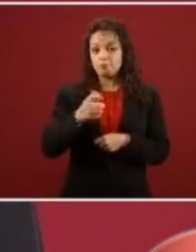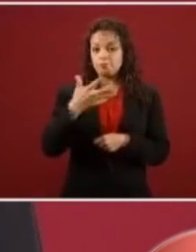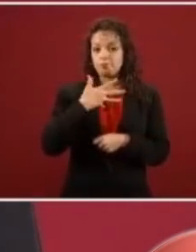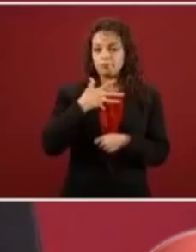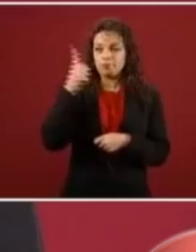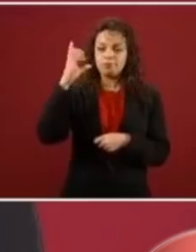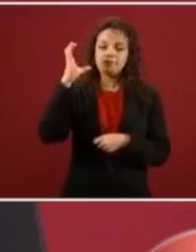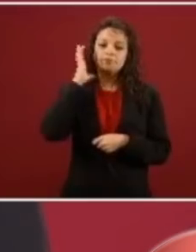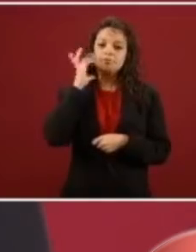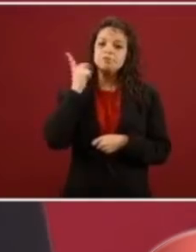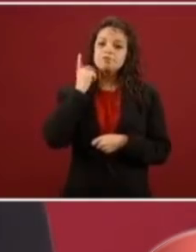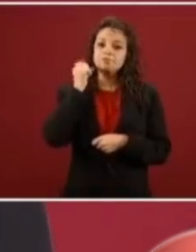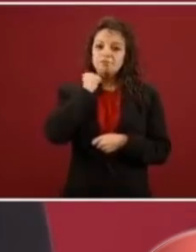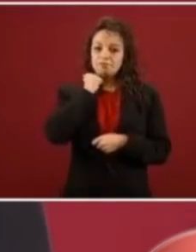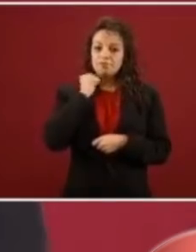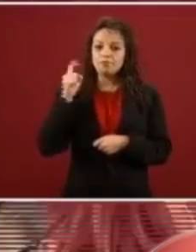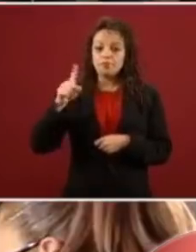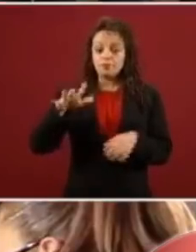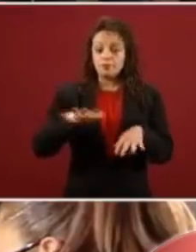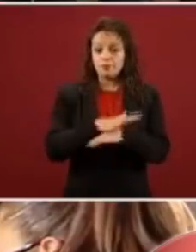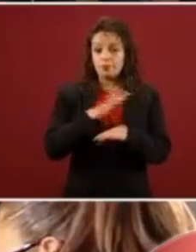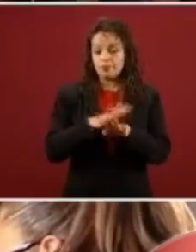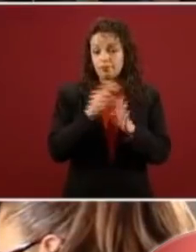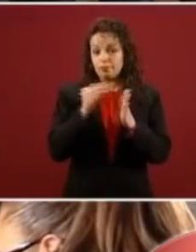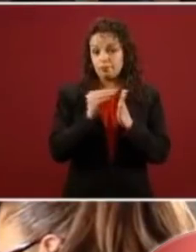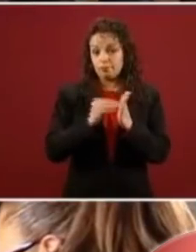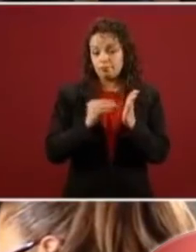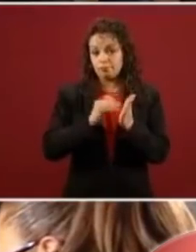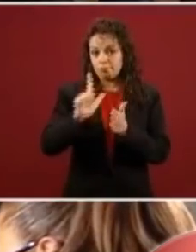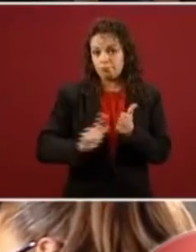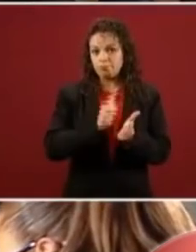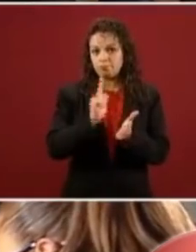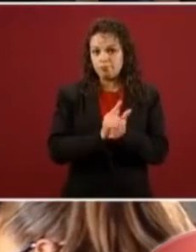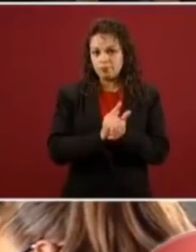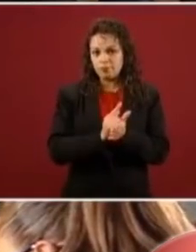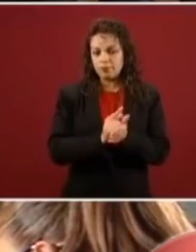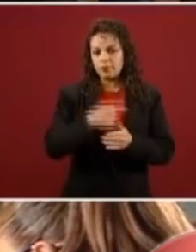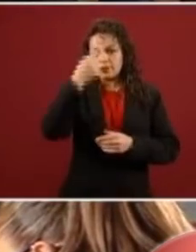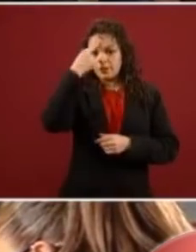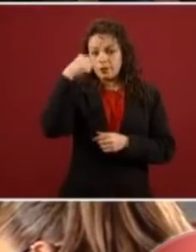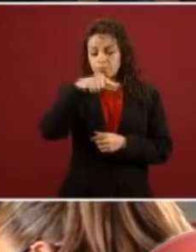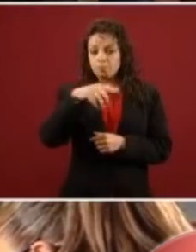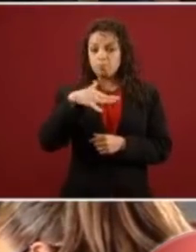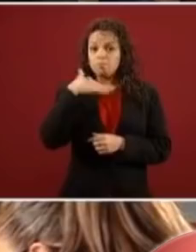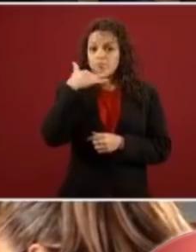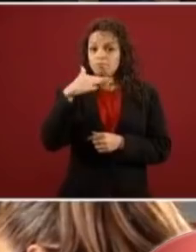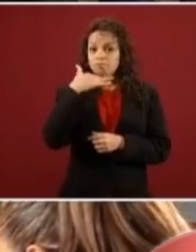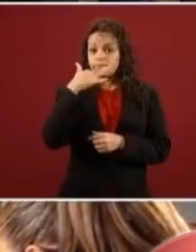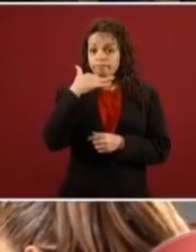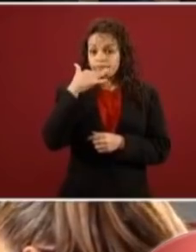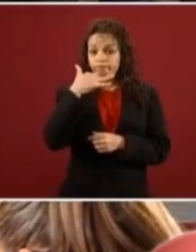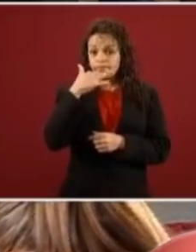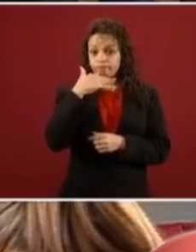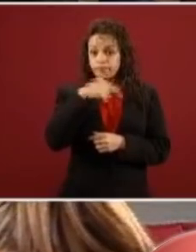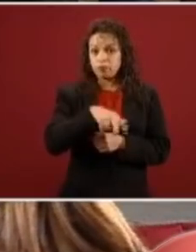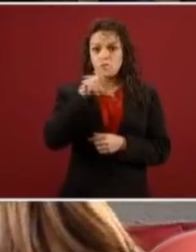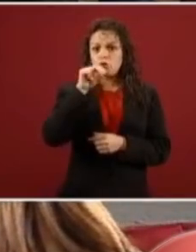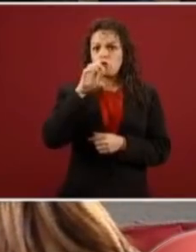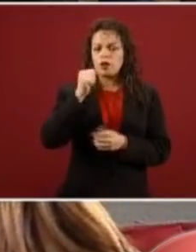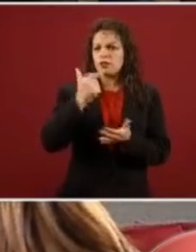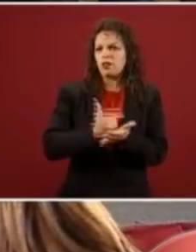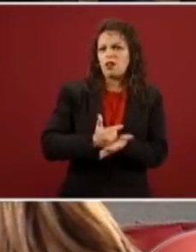legisladores. Reformaron el Código Penal para que la corrupción no se considerara como delito